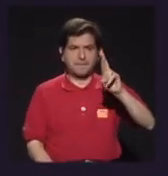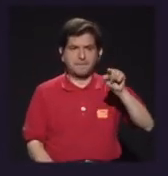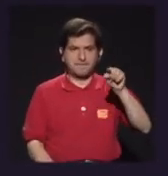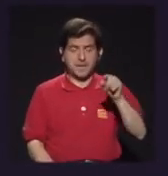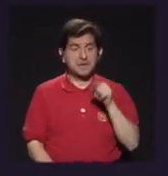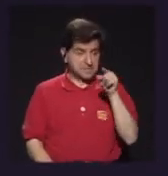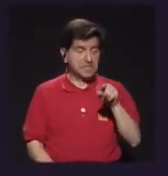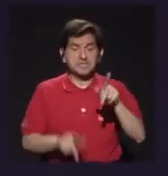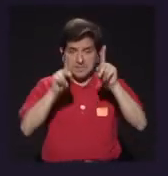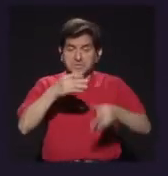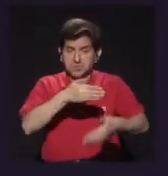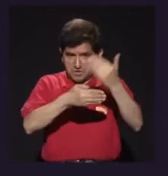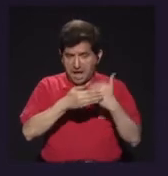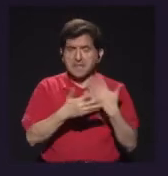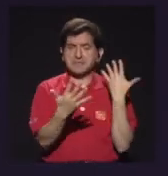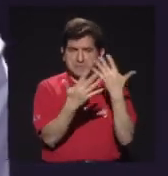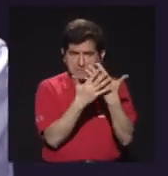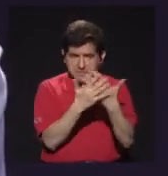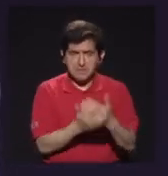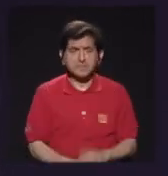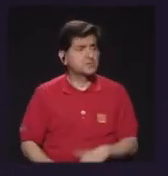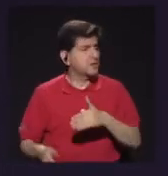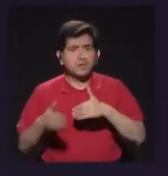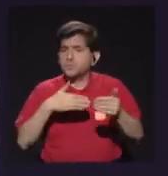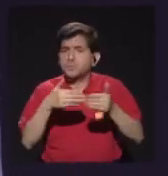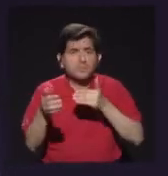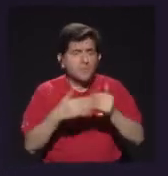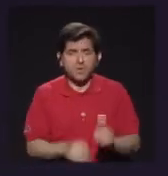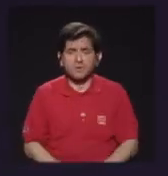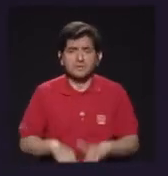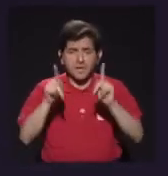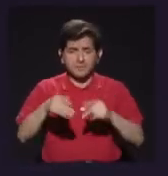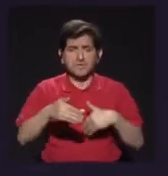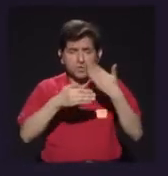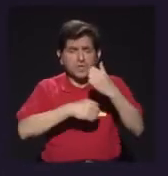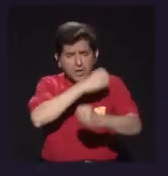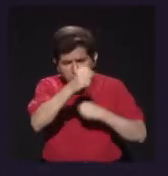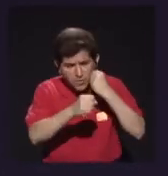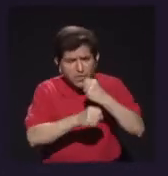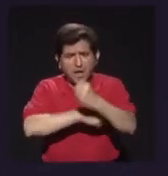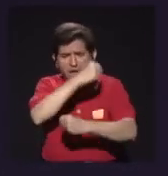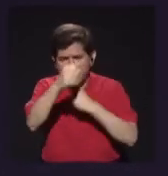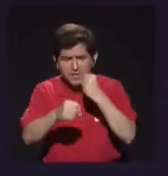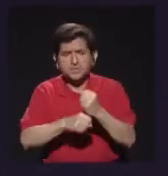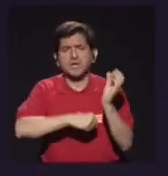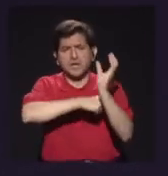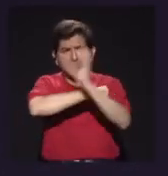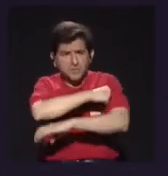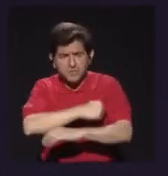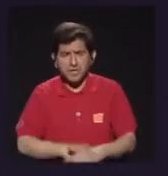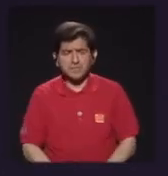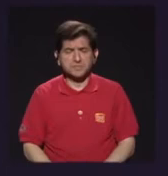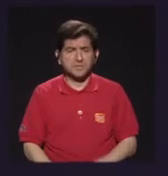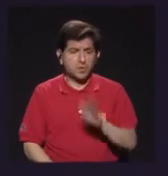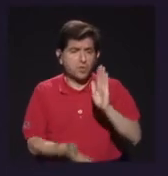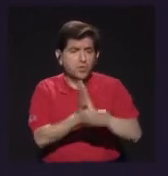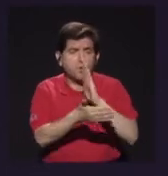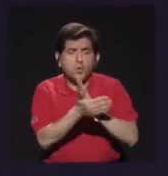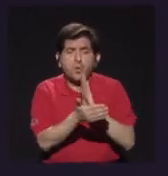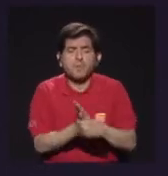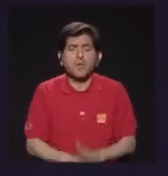para que una persona incluso condenada después de varios años de baja delincuencia que la gente